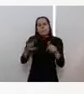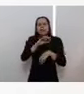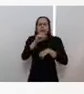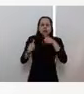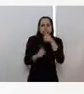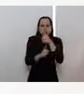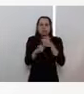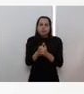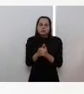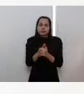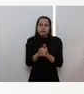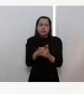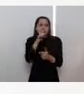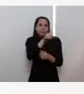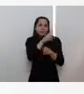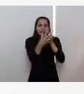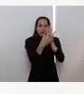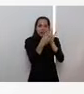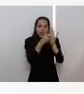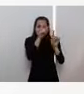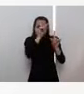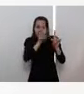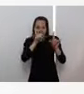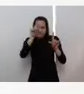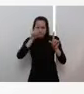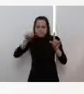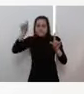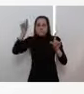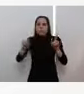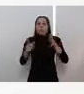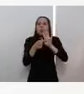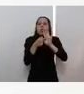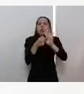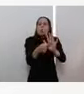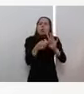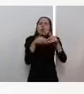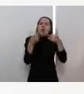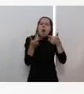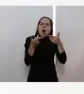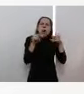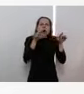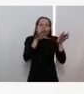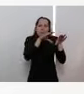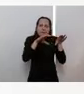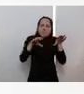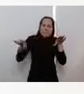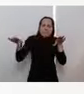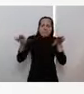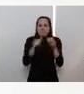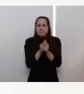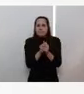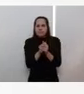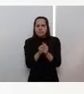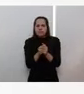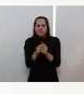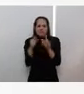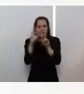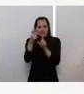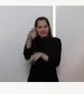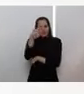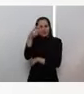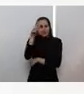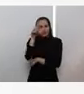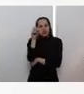en esta imagen podemos ver en la parte inferior el comportamiento de la glosa para quienes no es afín el término la glosa es